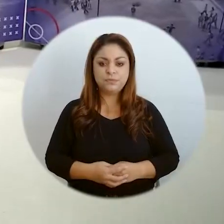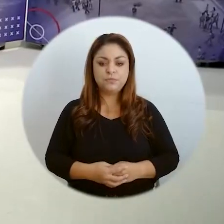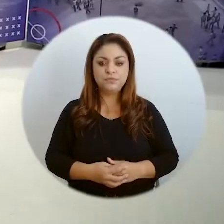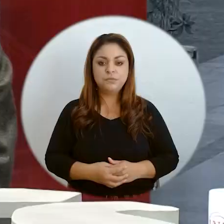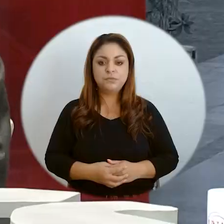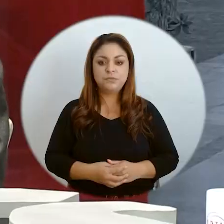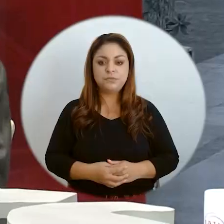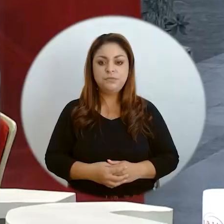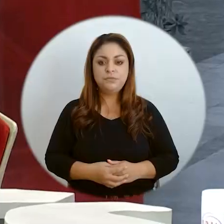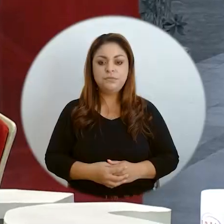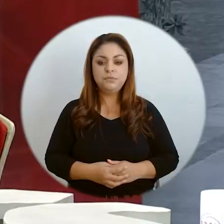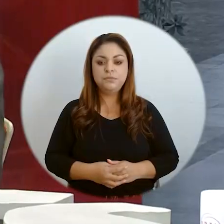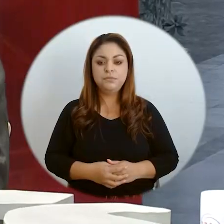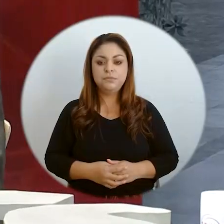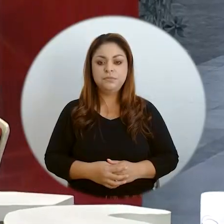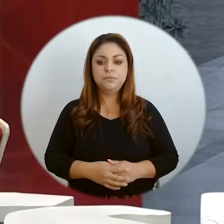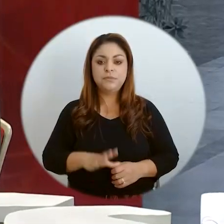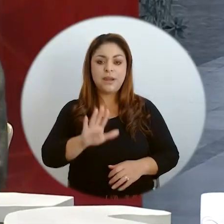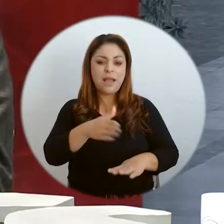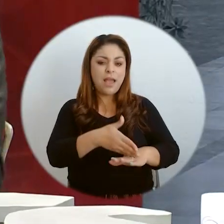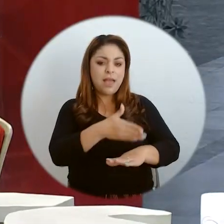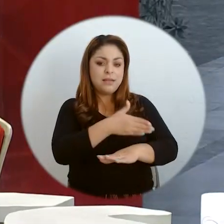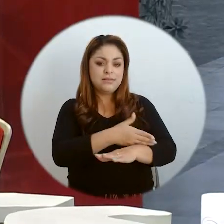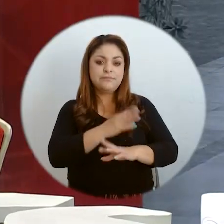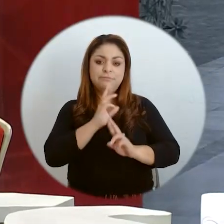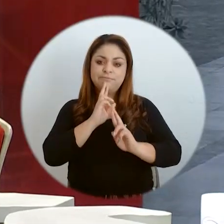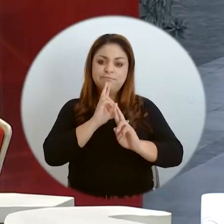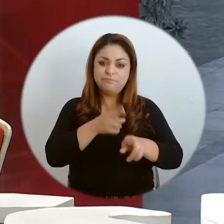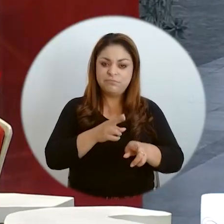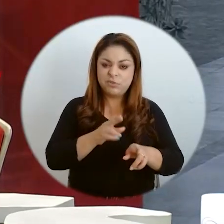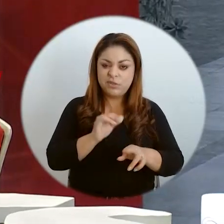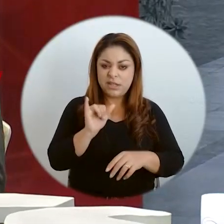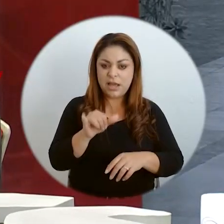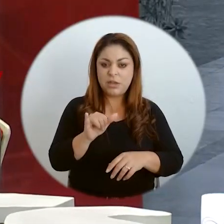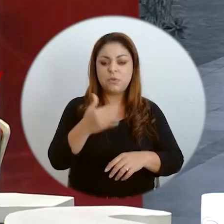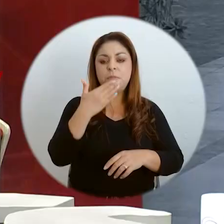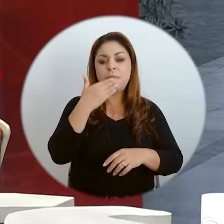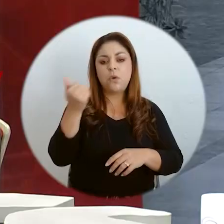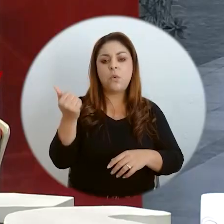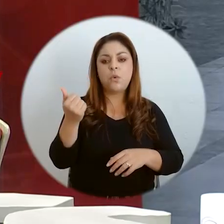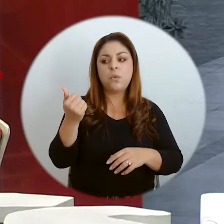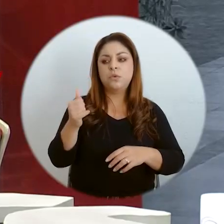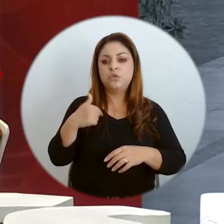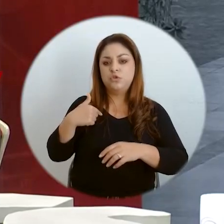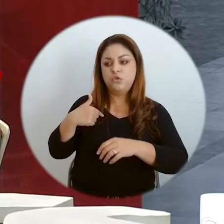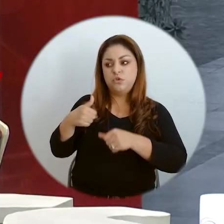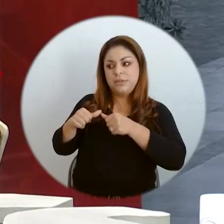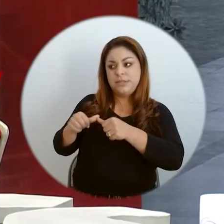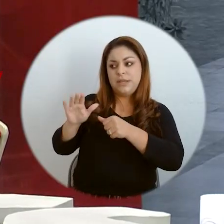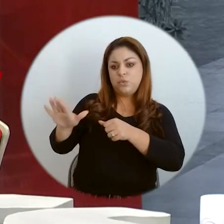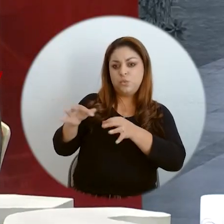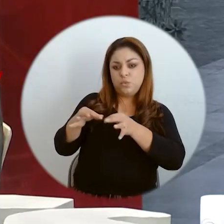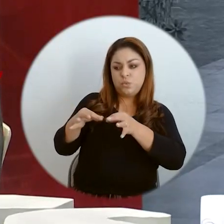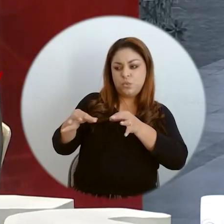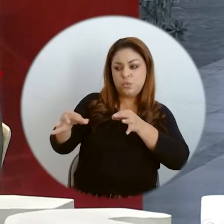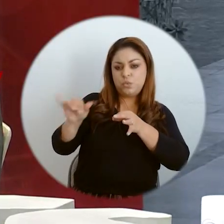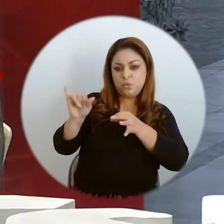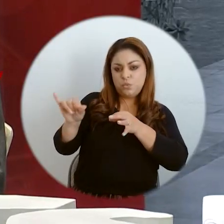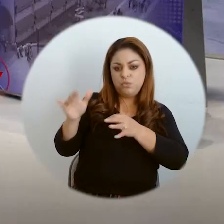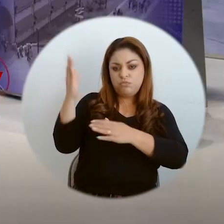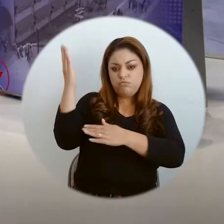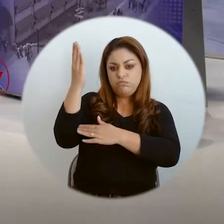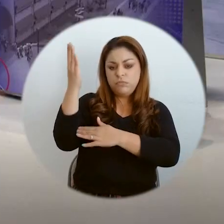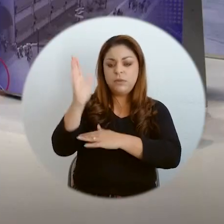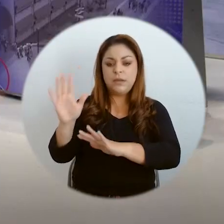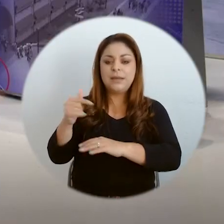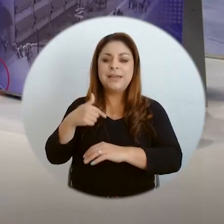Sí. Tal vez antes de responder a eso, creo que es importante como seguir el hilo de lo que exponía Adrián, ¿verdad? Y es que